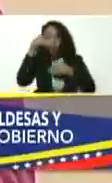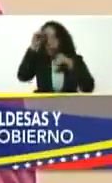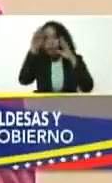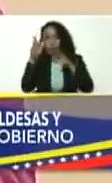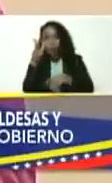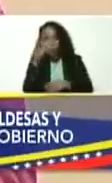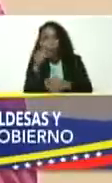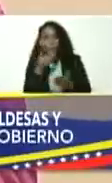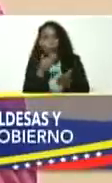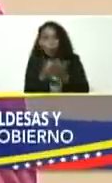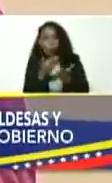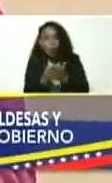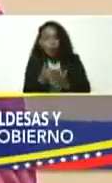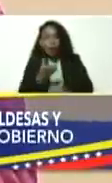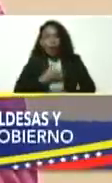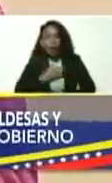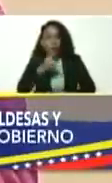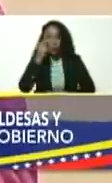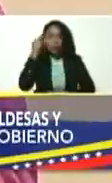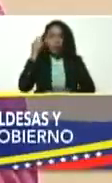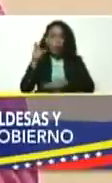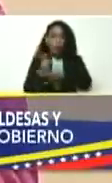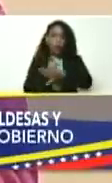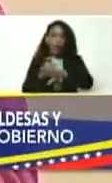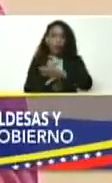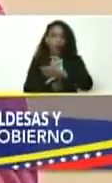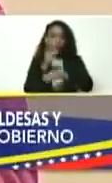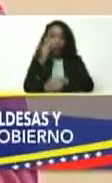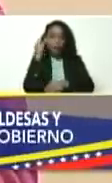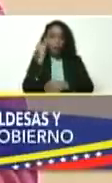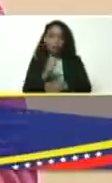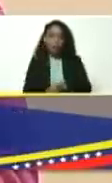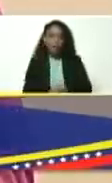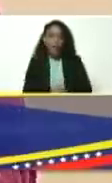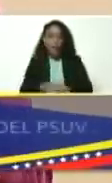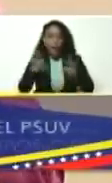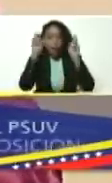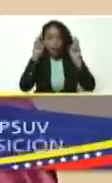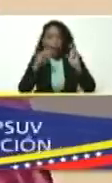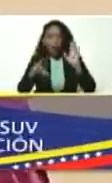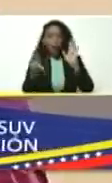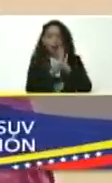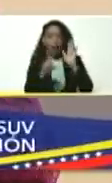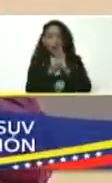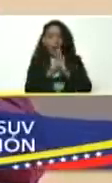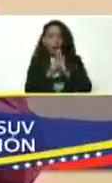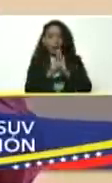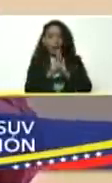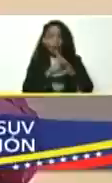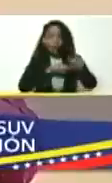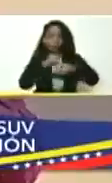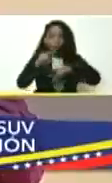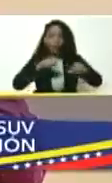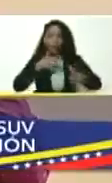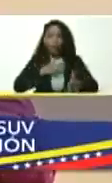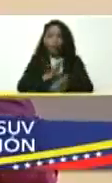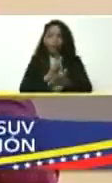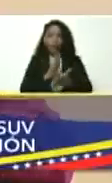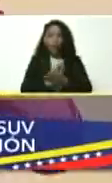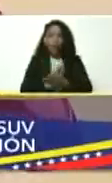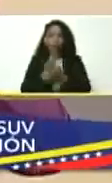las propuestas de alcalde gobernadores sobre el tema de la ley orgánica de coordinación y armonización tributaria